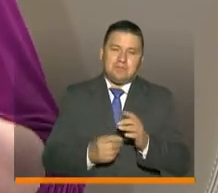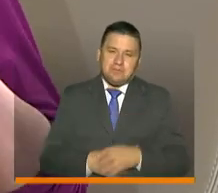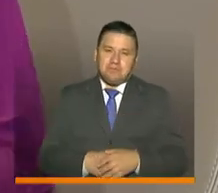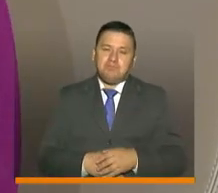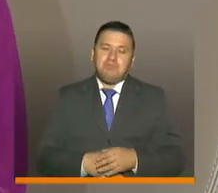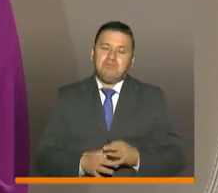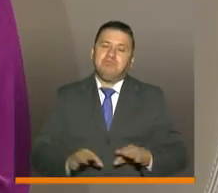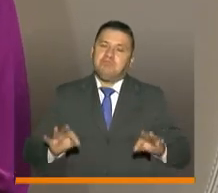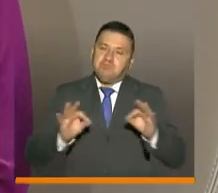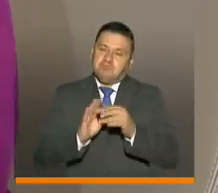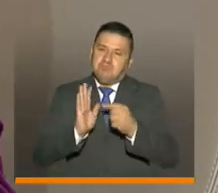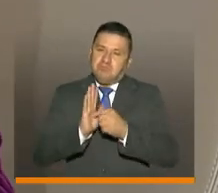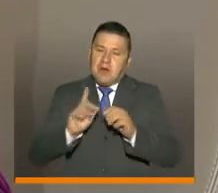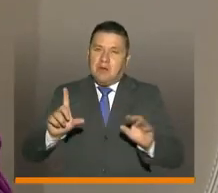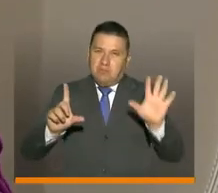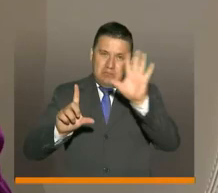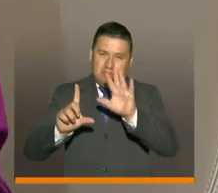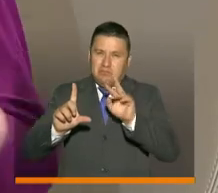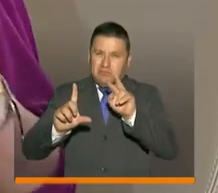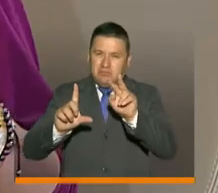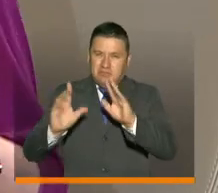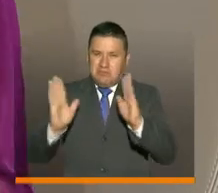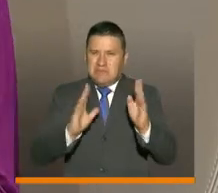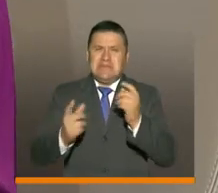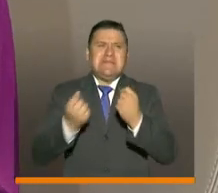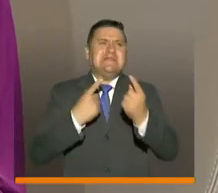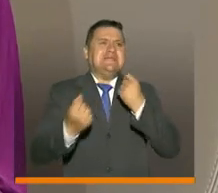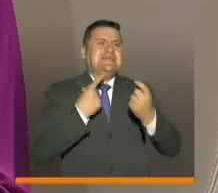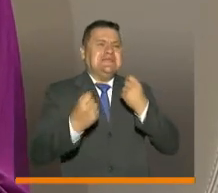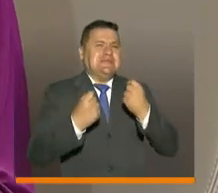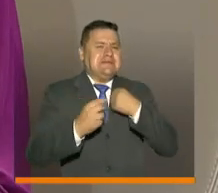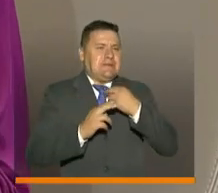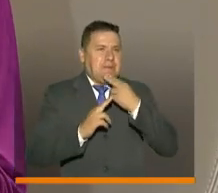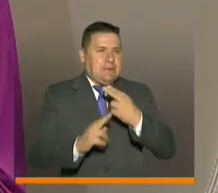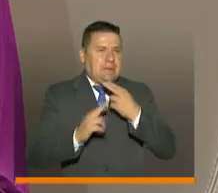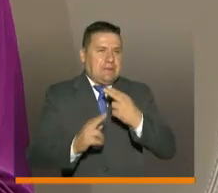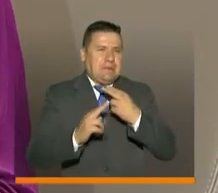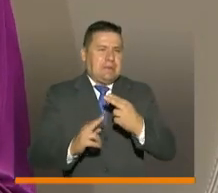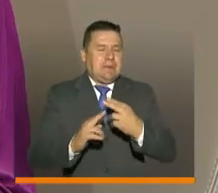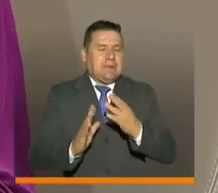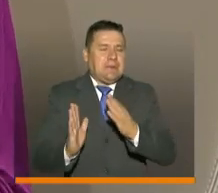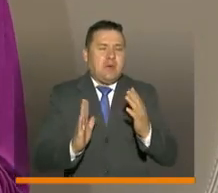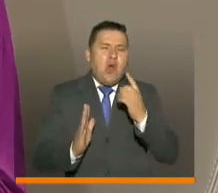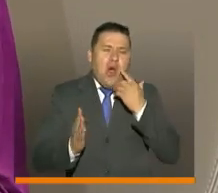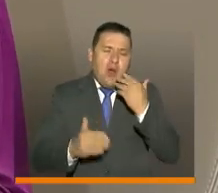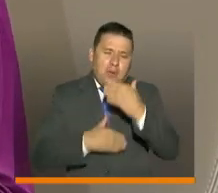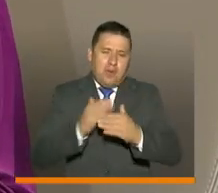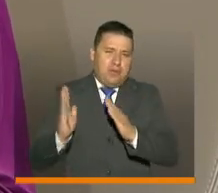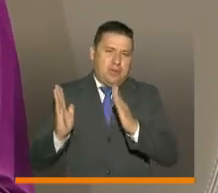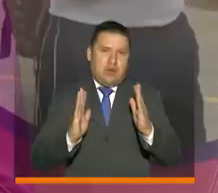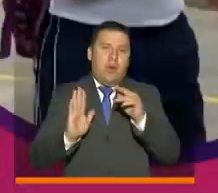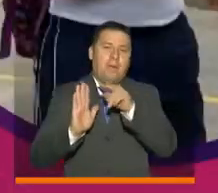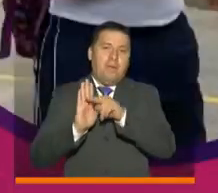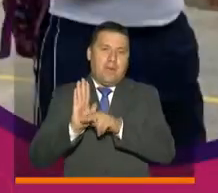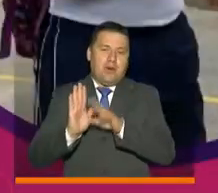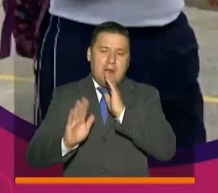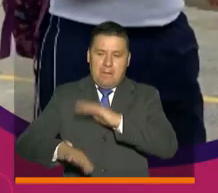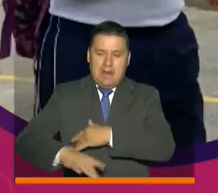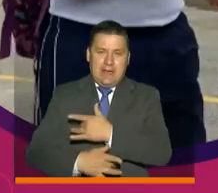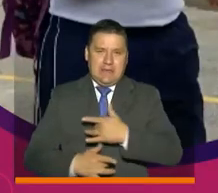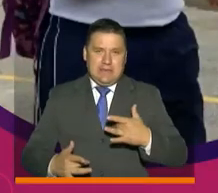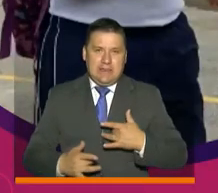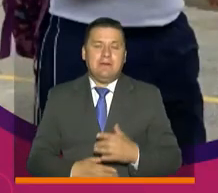unas infografías que van a ir proyectando, porque como usted dijo, hay muchas preguntas de los padres de familia. Y rápidamente miraremos lo que contiene el protocolo del Ministerio de